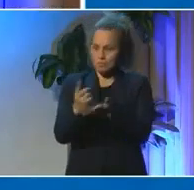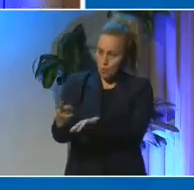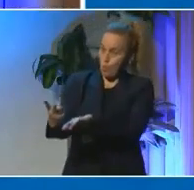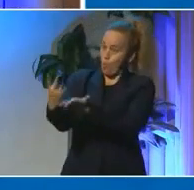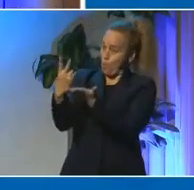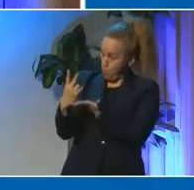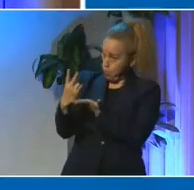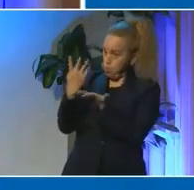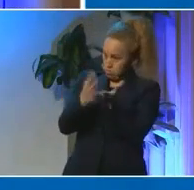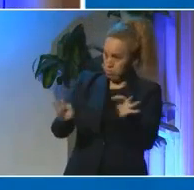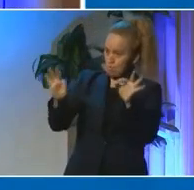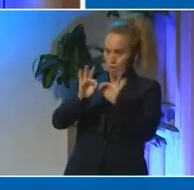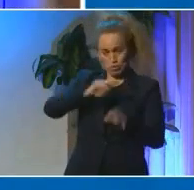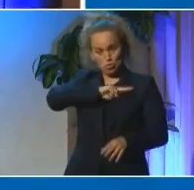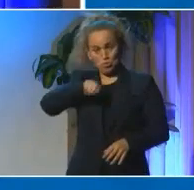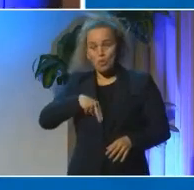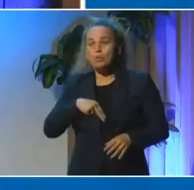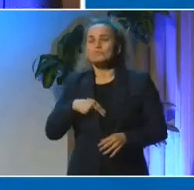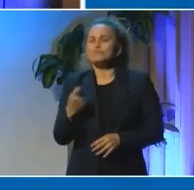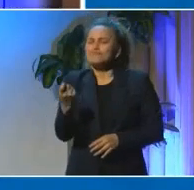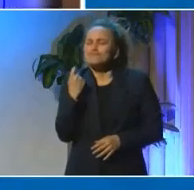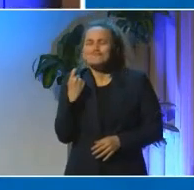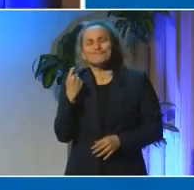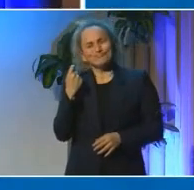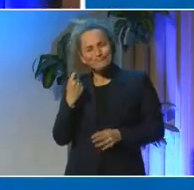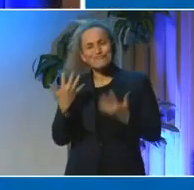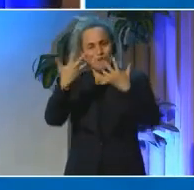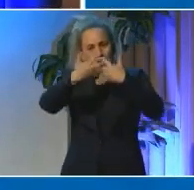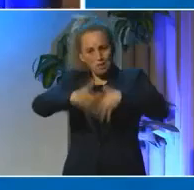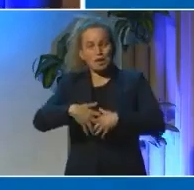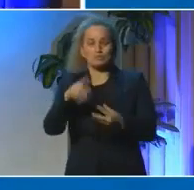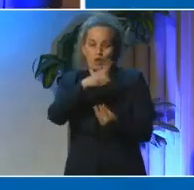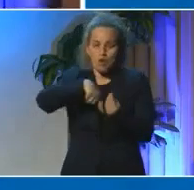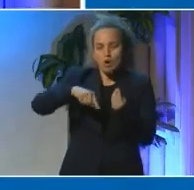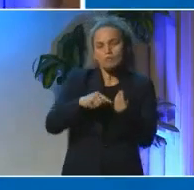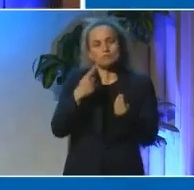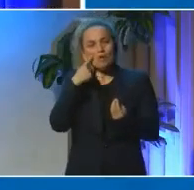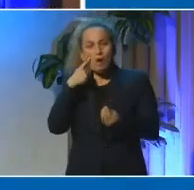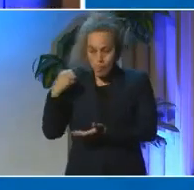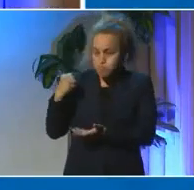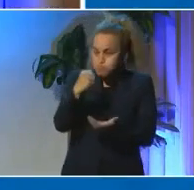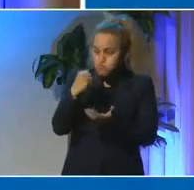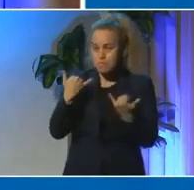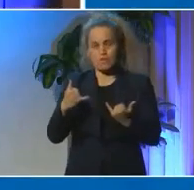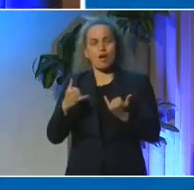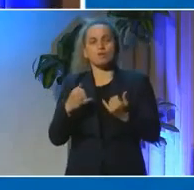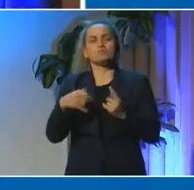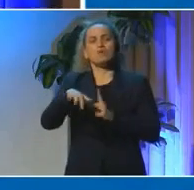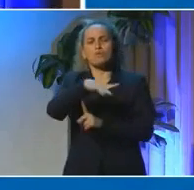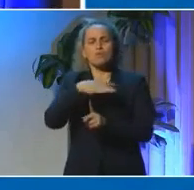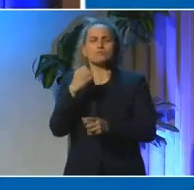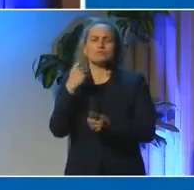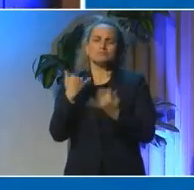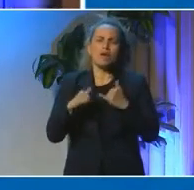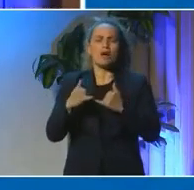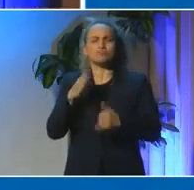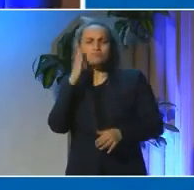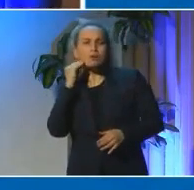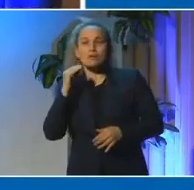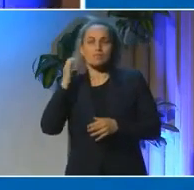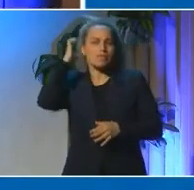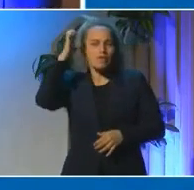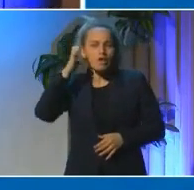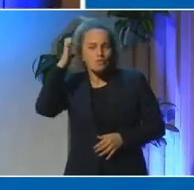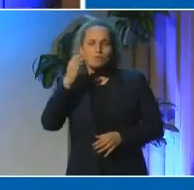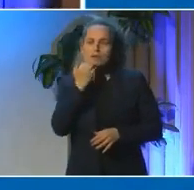para que nosotros al final somos una empresa muy nueva si bien hacemos parte de un grupo de inversionistas que ya tienen el sector muchos años y que ya está en Europa